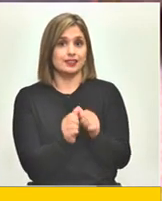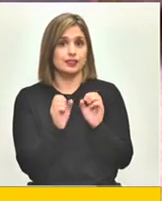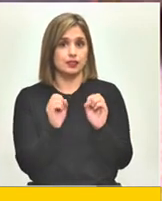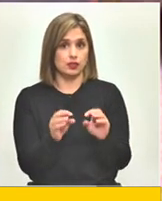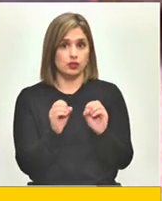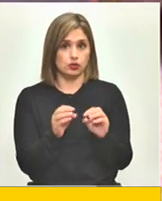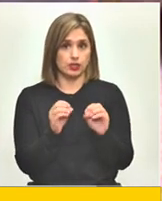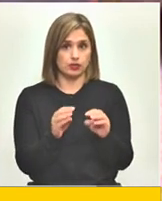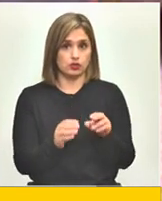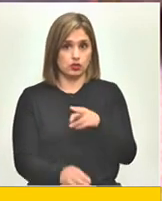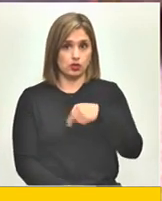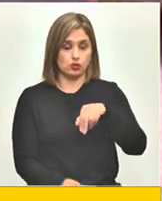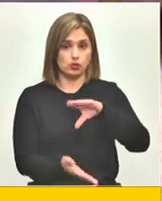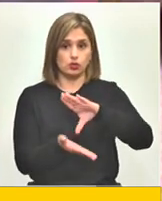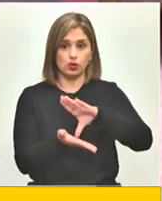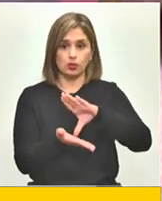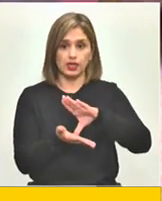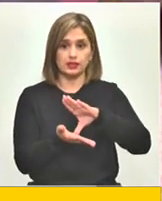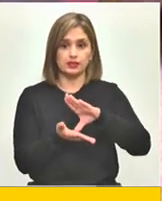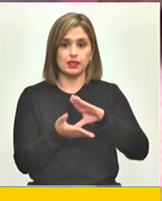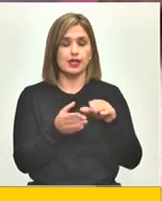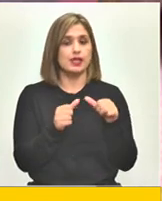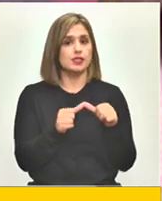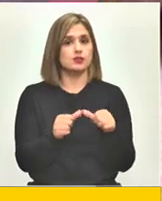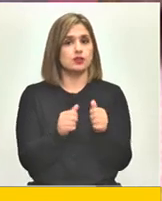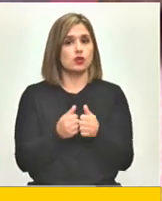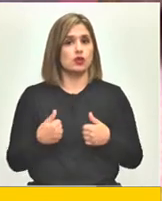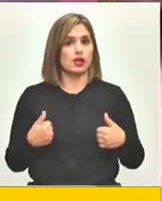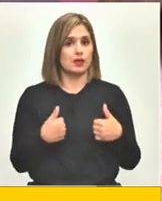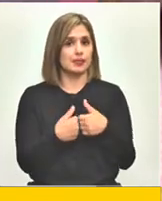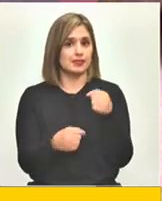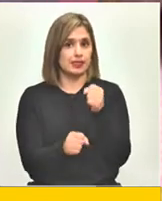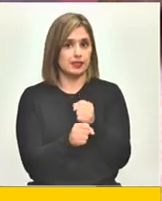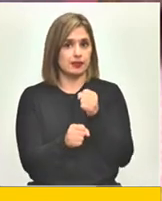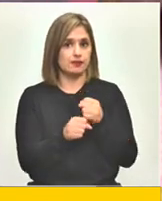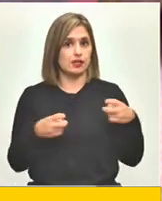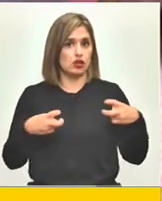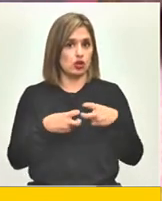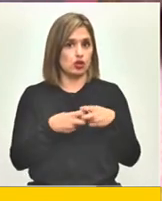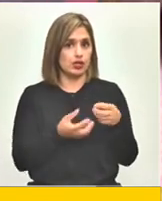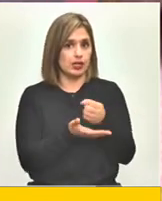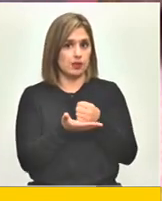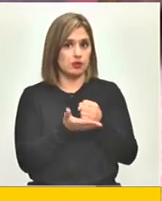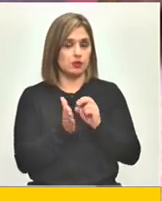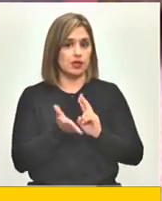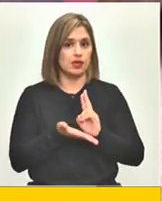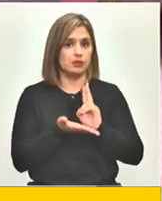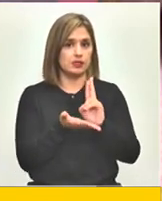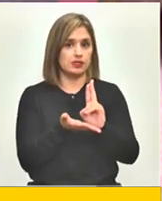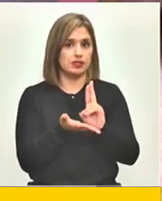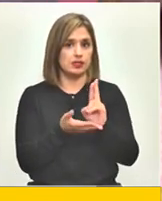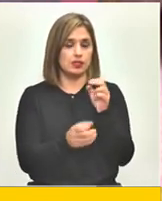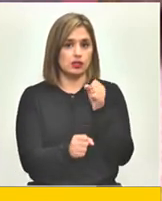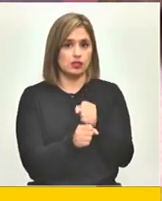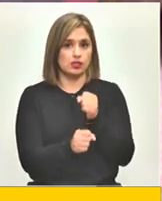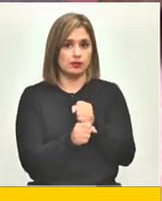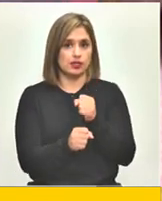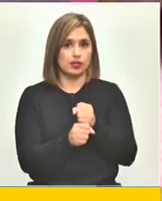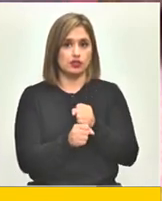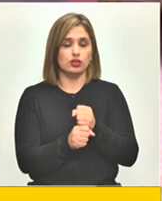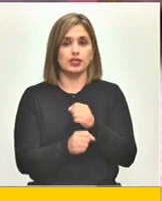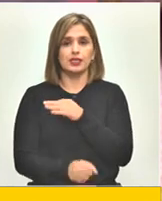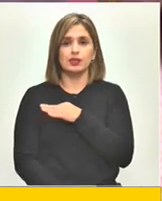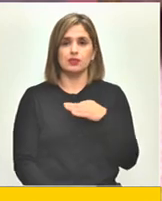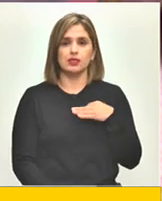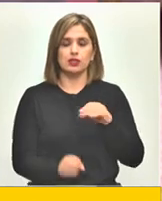en nuestro país se estableció una mesa de trabajo entre los gremios más representativos de dichos trabajadores y el Ministerio